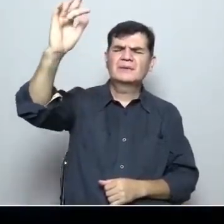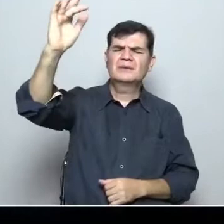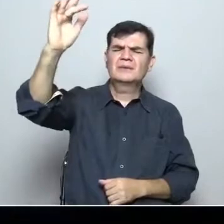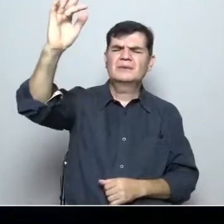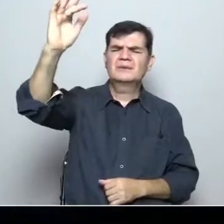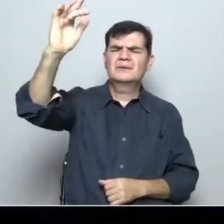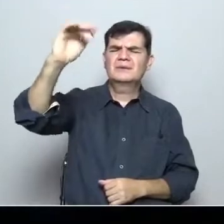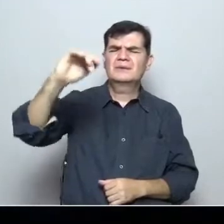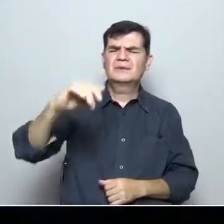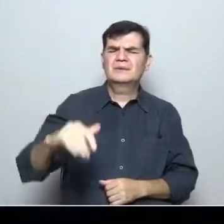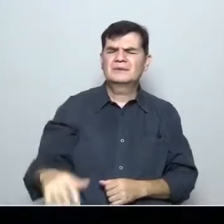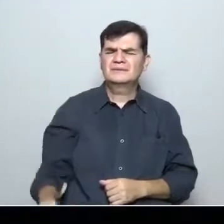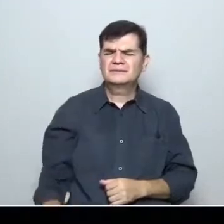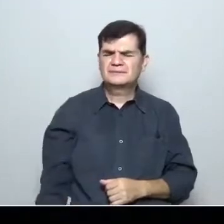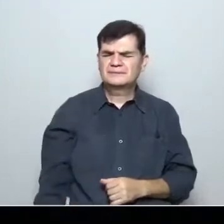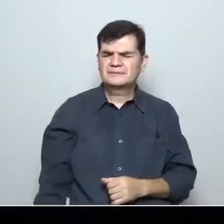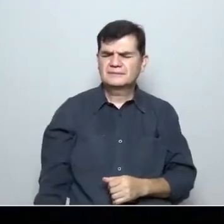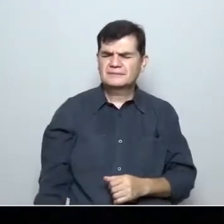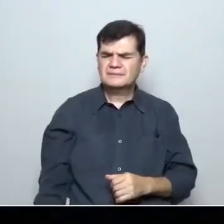para Él.